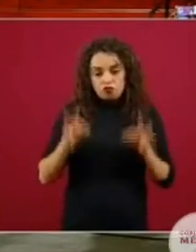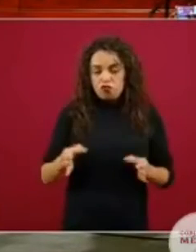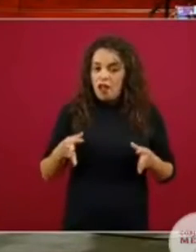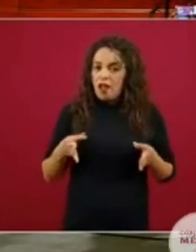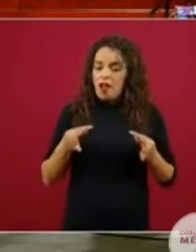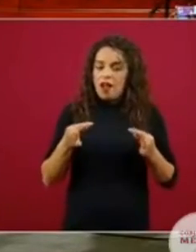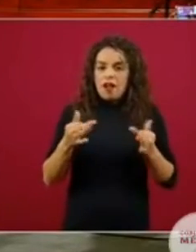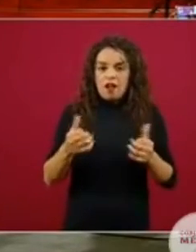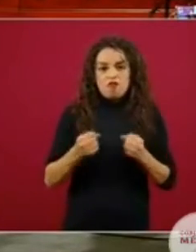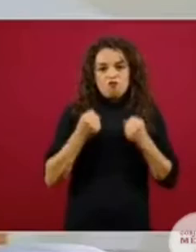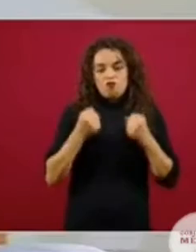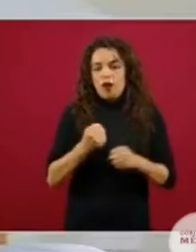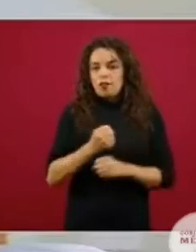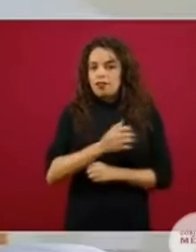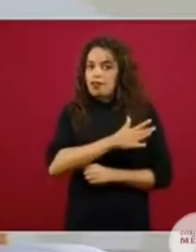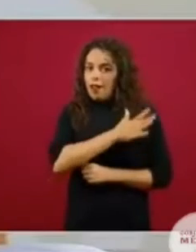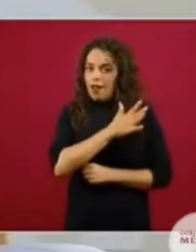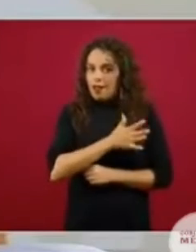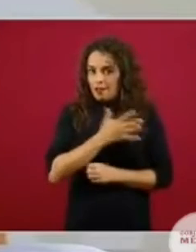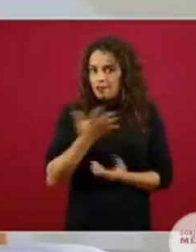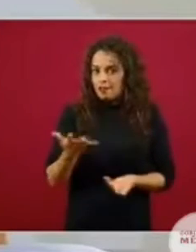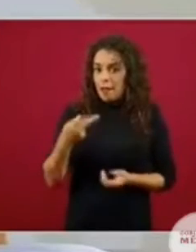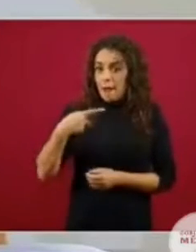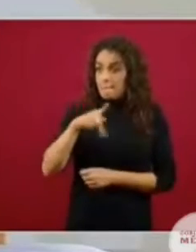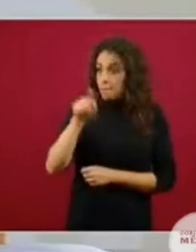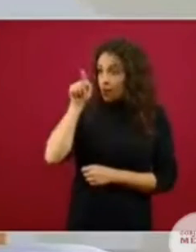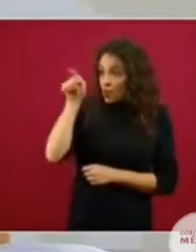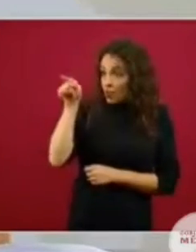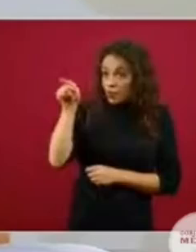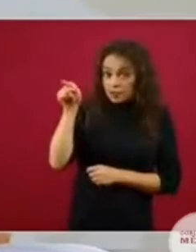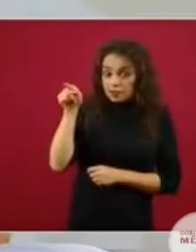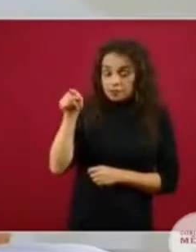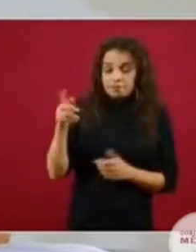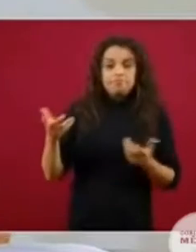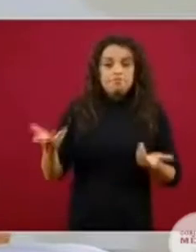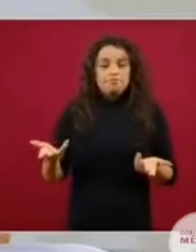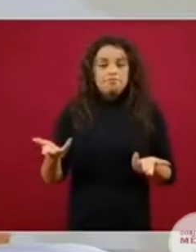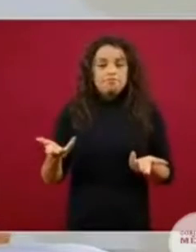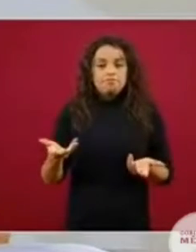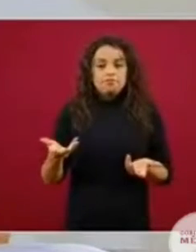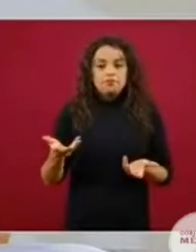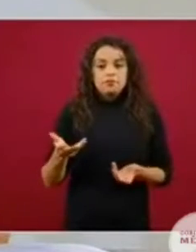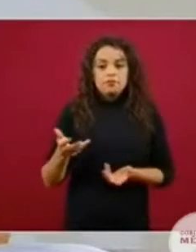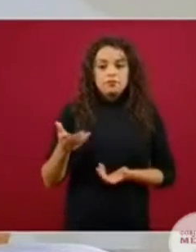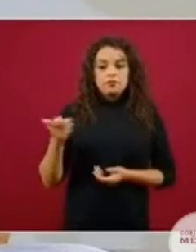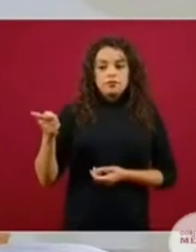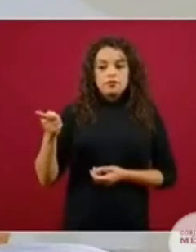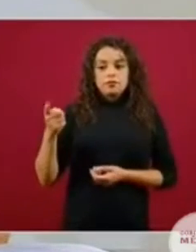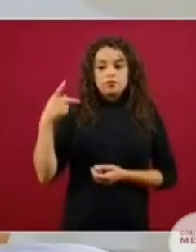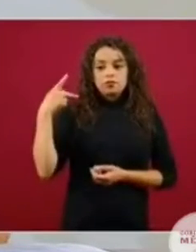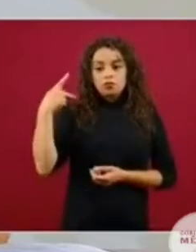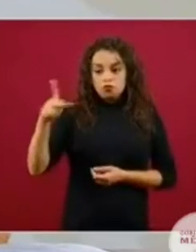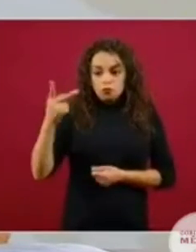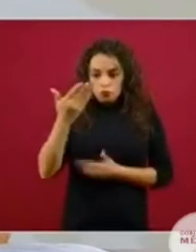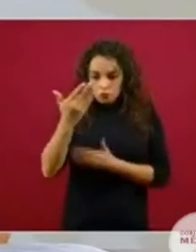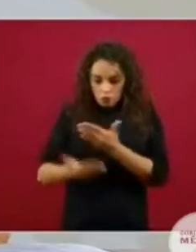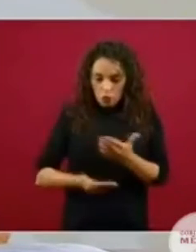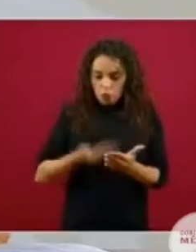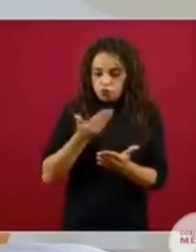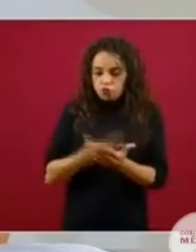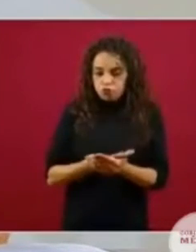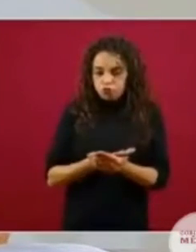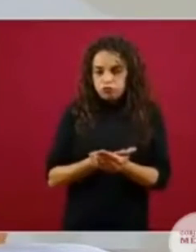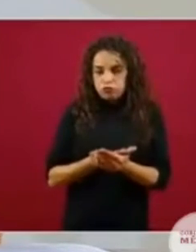potencia necesaria pero ellos mismos han puesto sus dados o sus